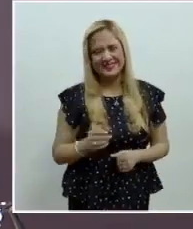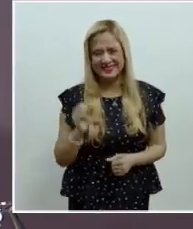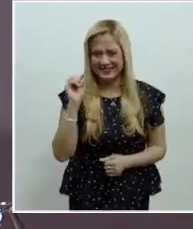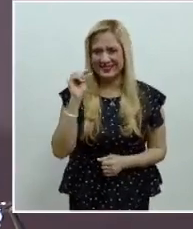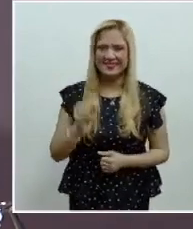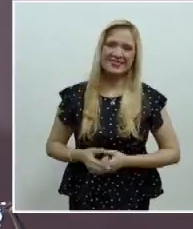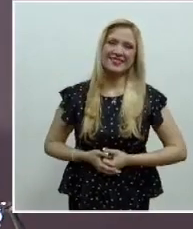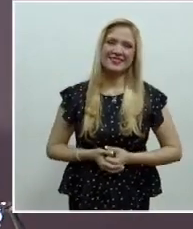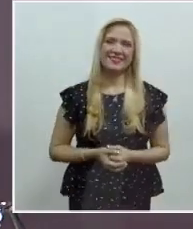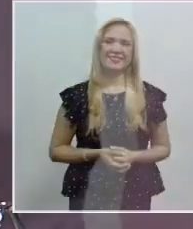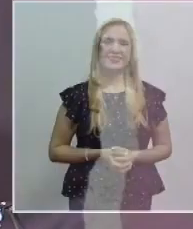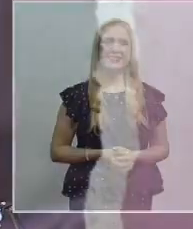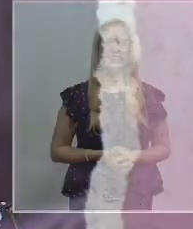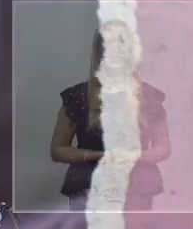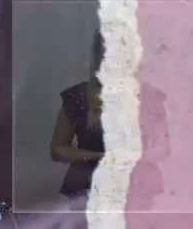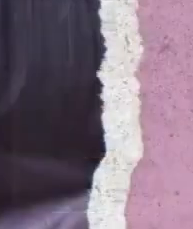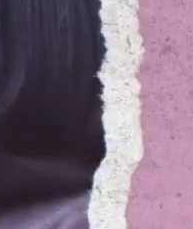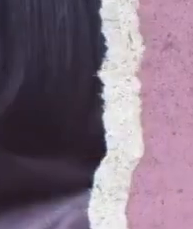Regresamos.